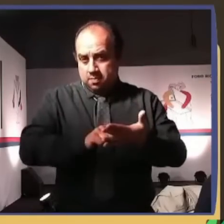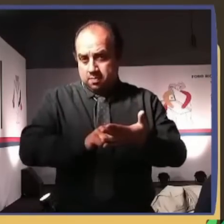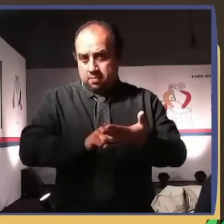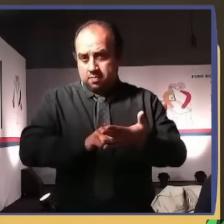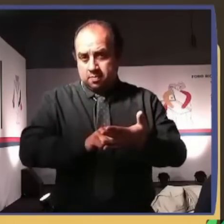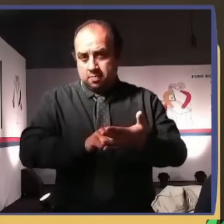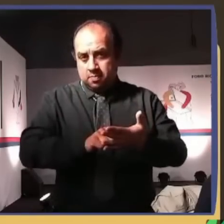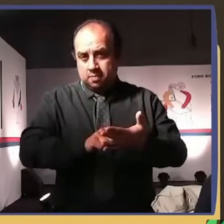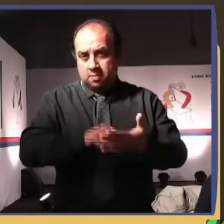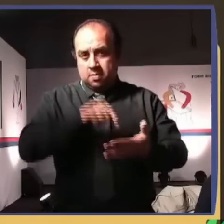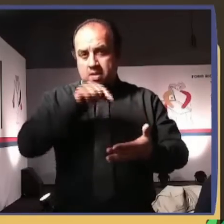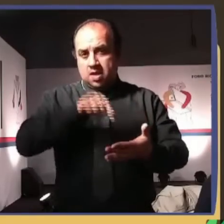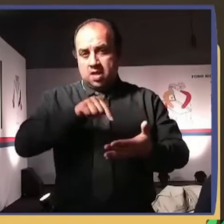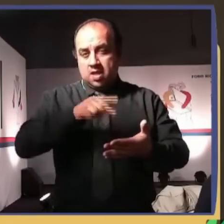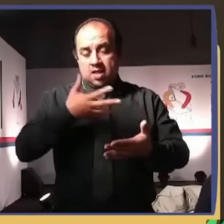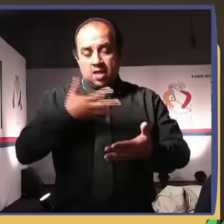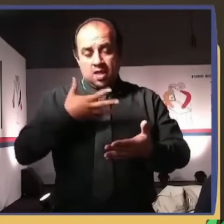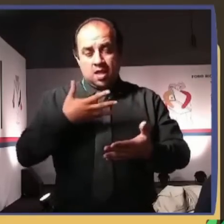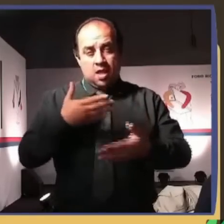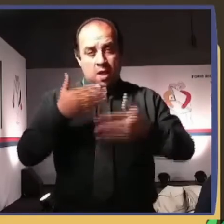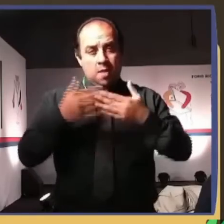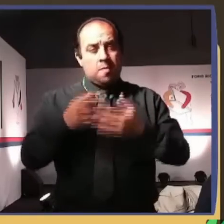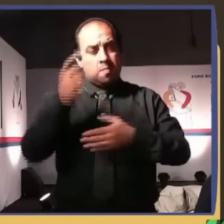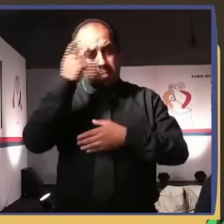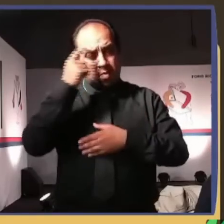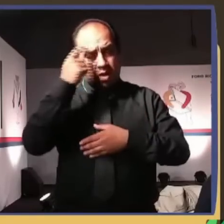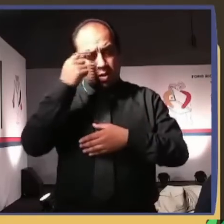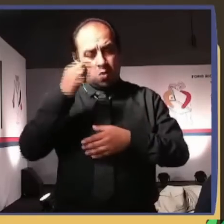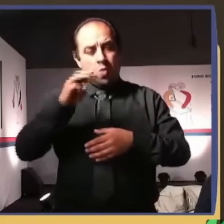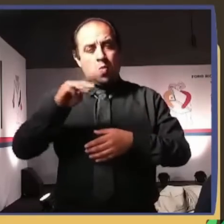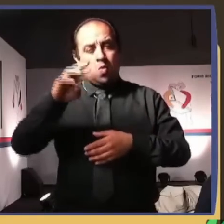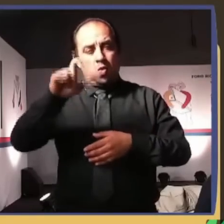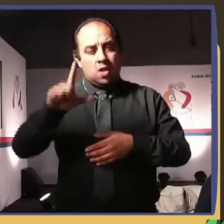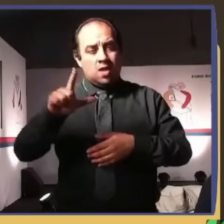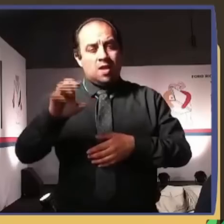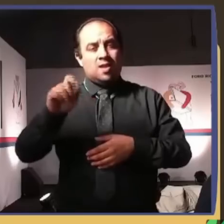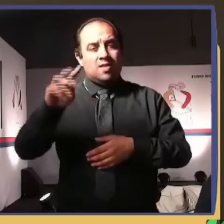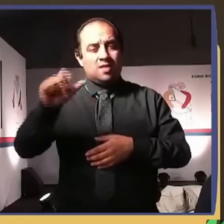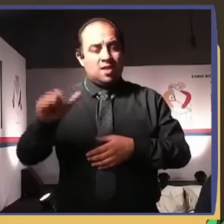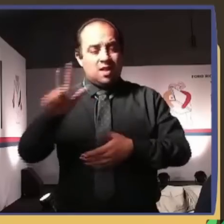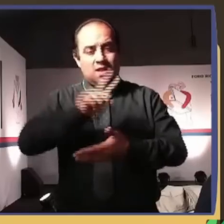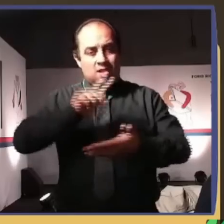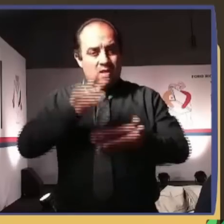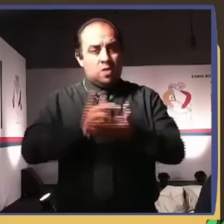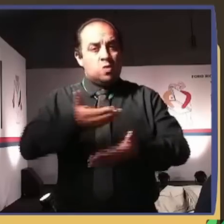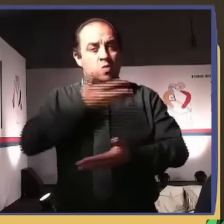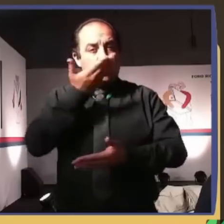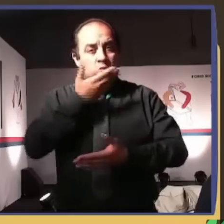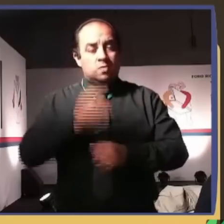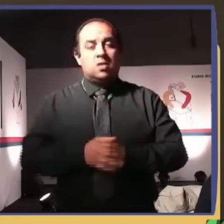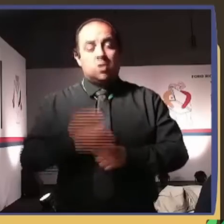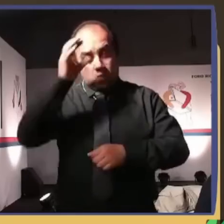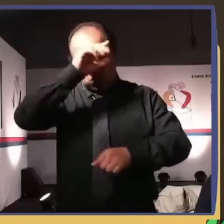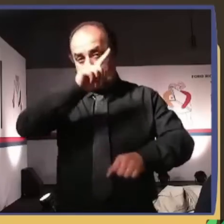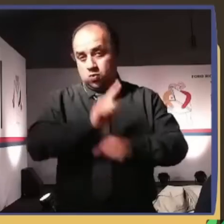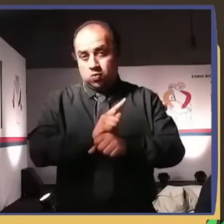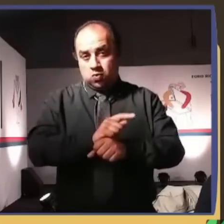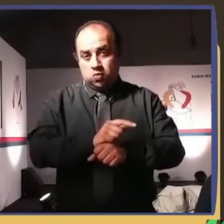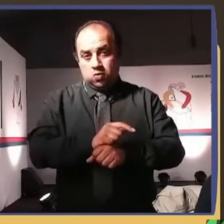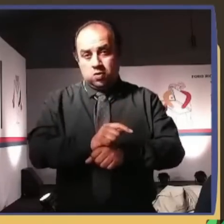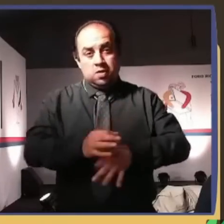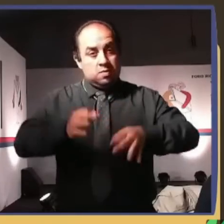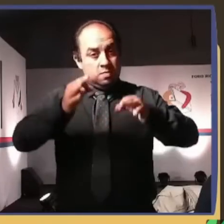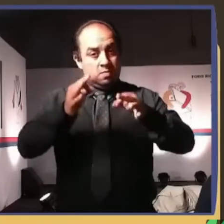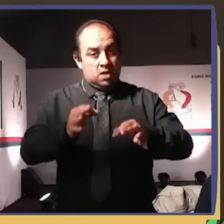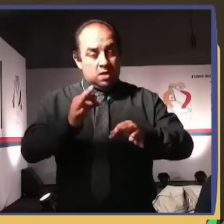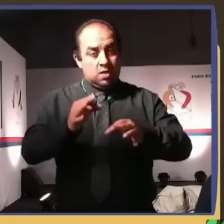sea conciencia moral, que sea ética, que sea ley, que sea costumbre, que sea cultura, fijar el punto de